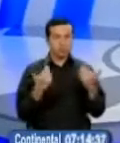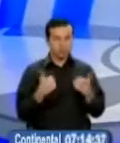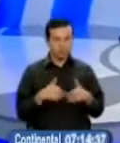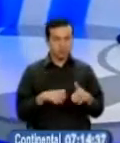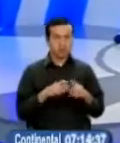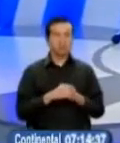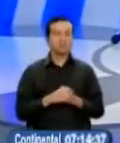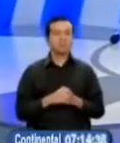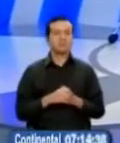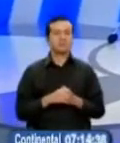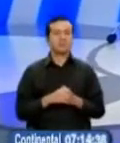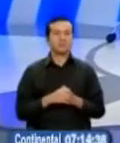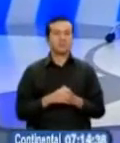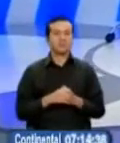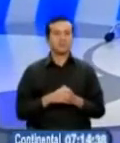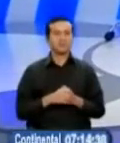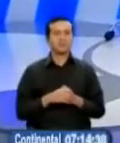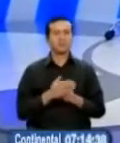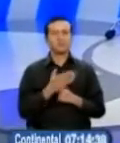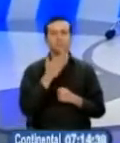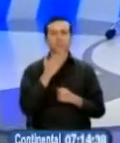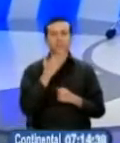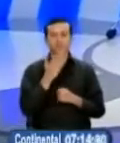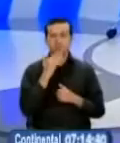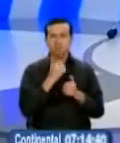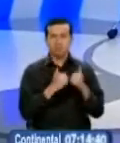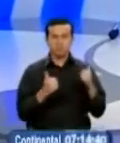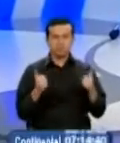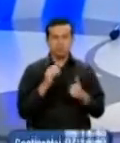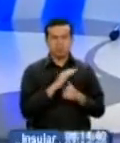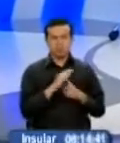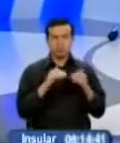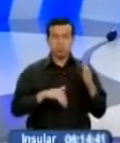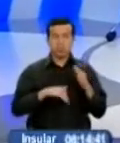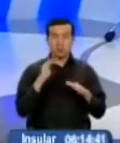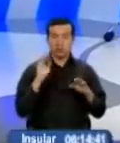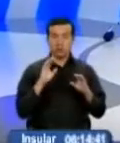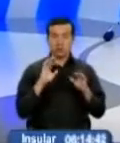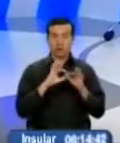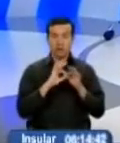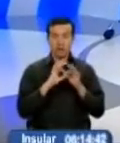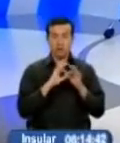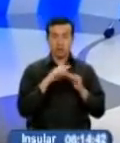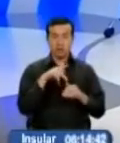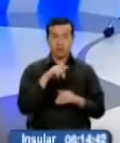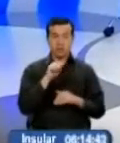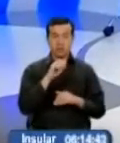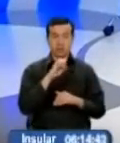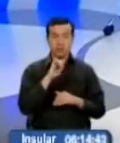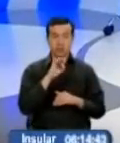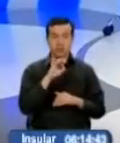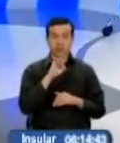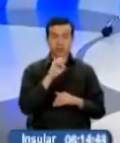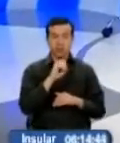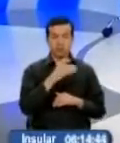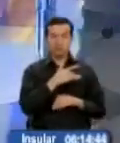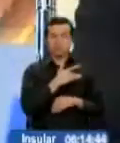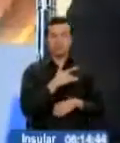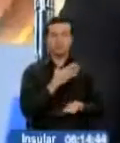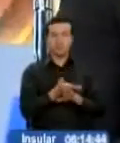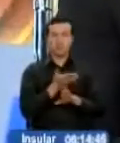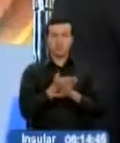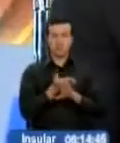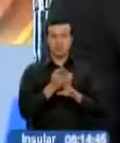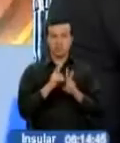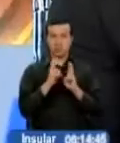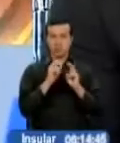sí, está muy presente en las candidaturas y sobre todo Alianza del Pacífico. Así es. ¿Cómo ves tú la propuesta en